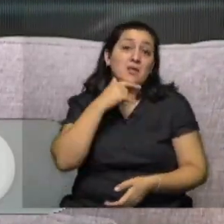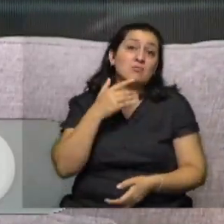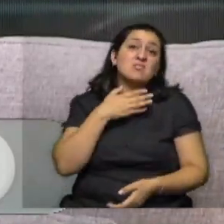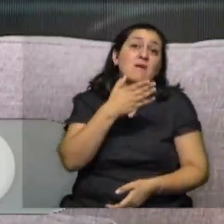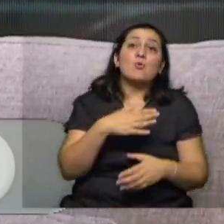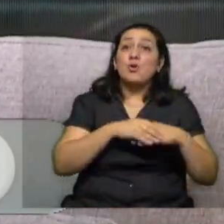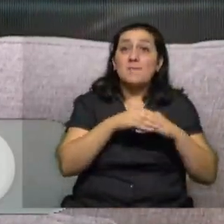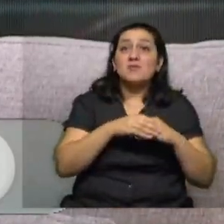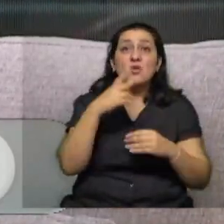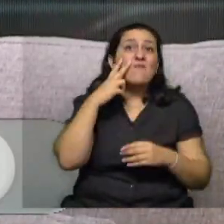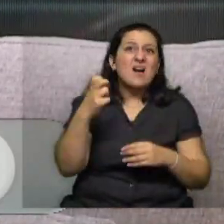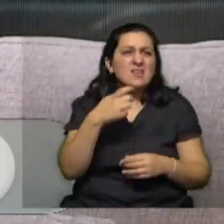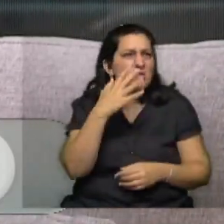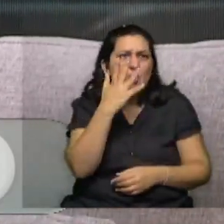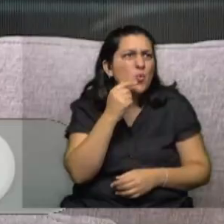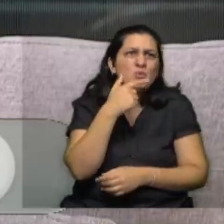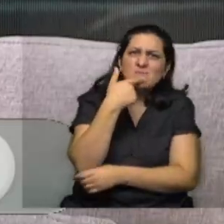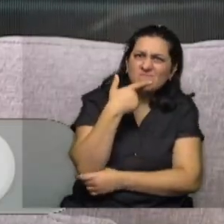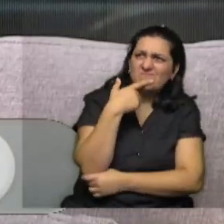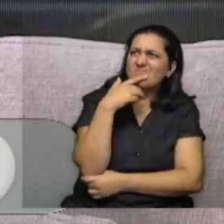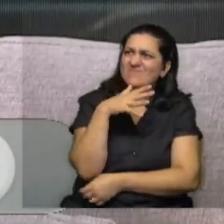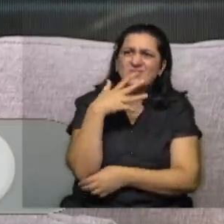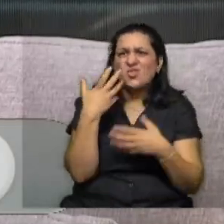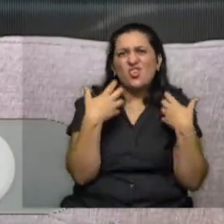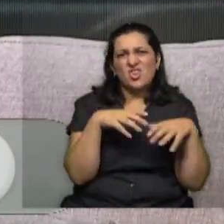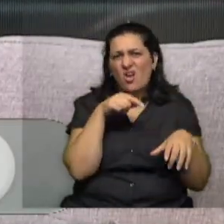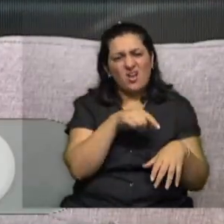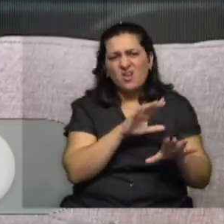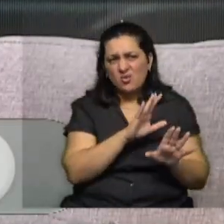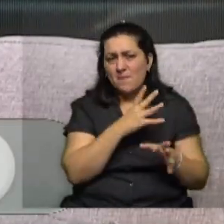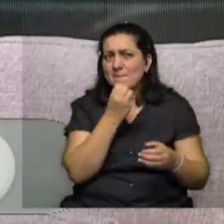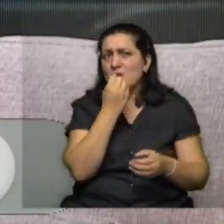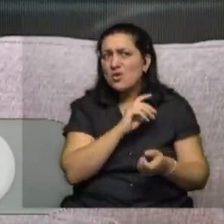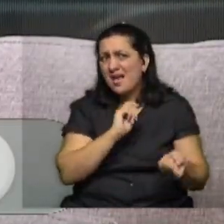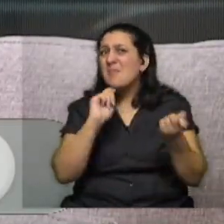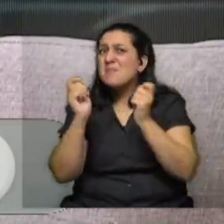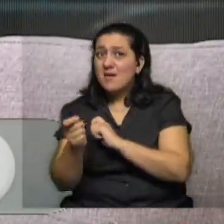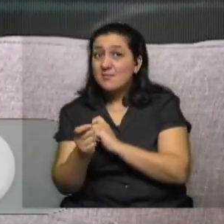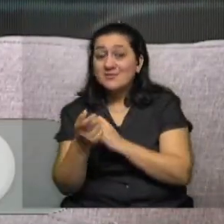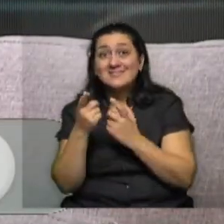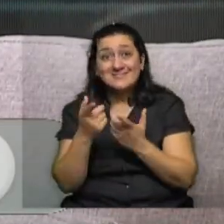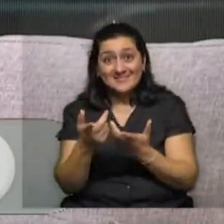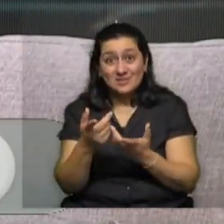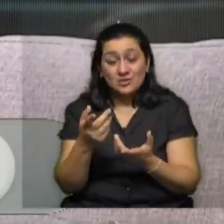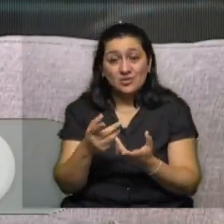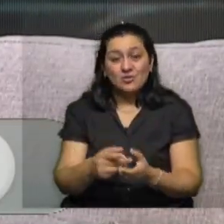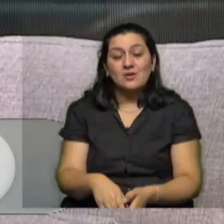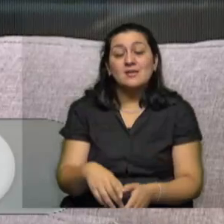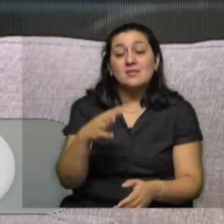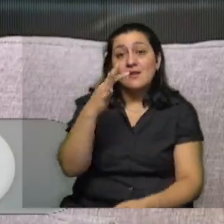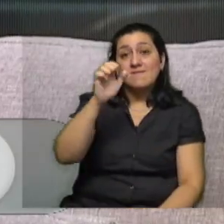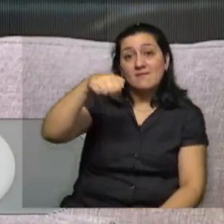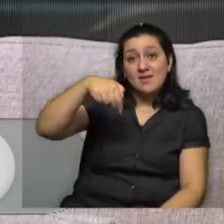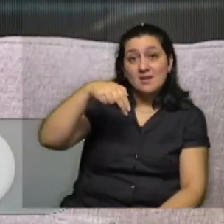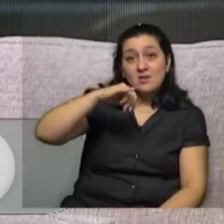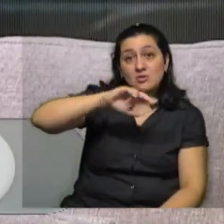bien, y nos vamos. Sí. Esas cosas que pasan, que son muy rápidas, tienen que ver justamente con lo que estudia la materia prima que estudia el Feng Shui.